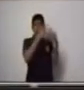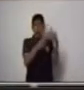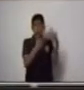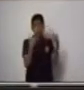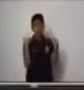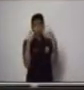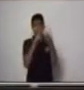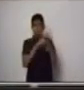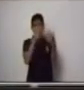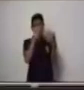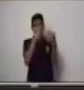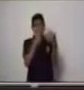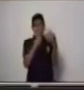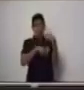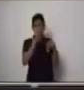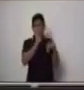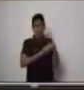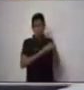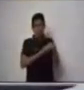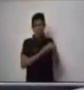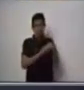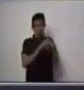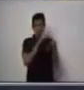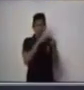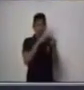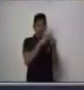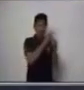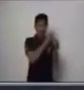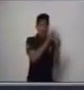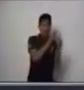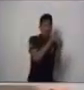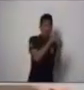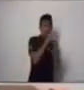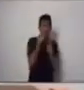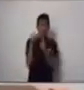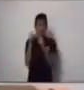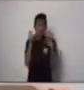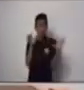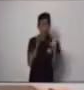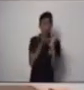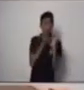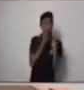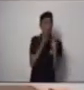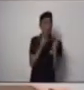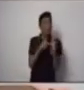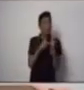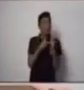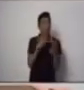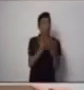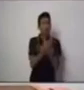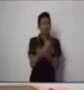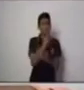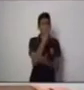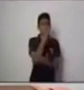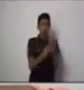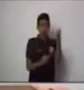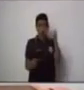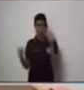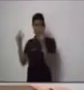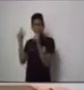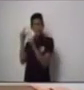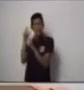embargo, cuando estas palabras se unen, forman nuevas palabras a las que llamamos